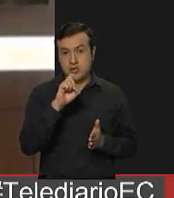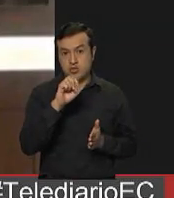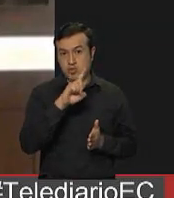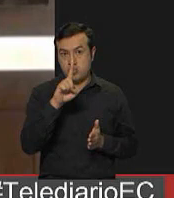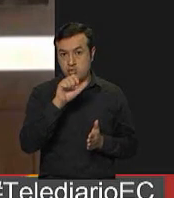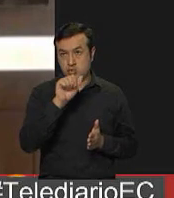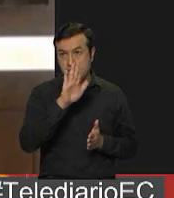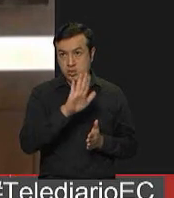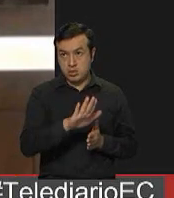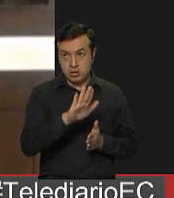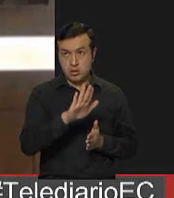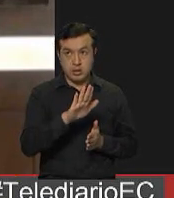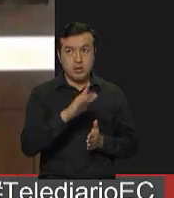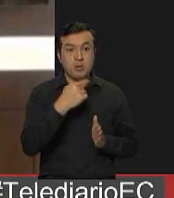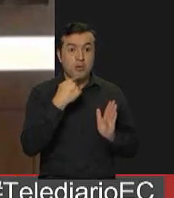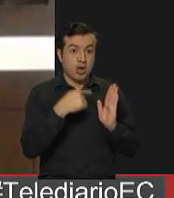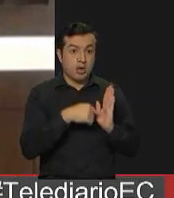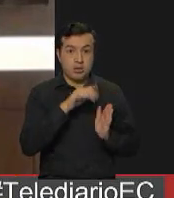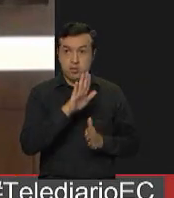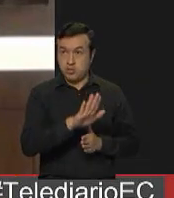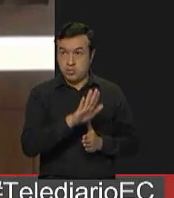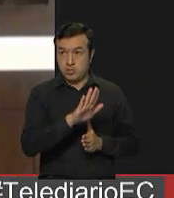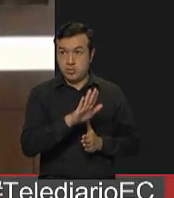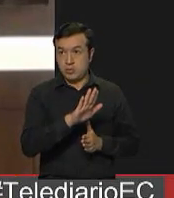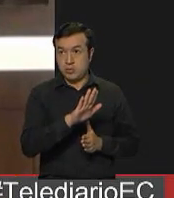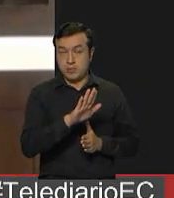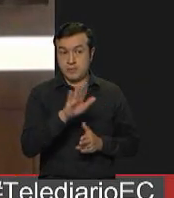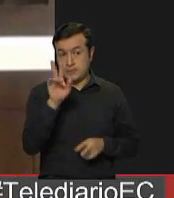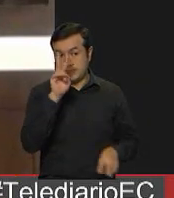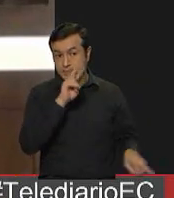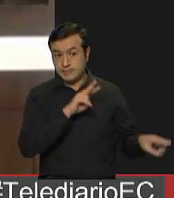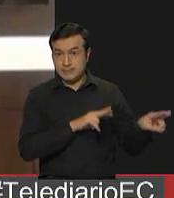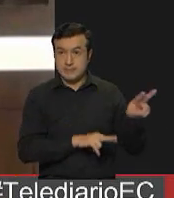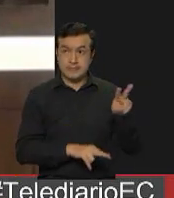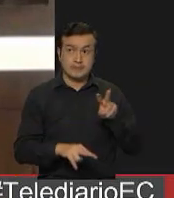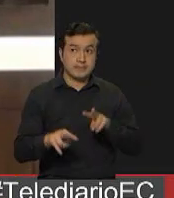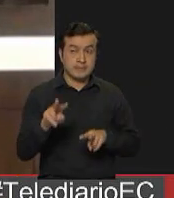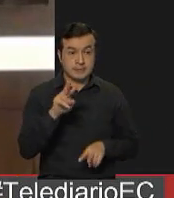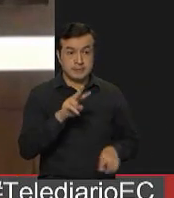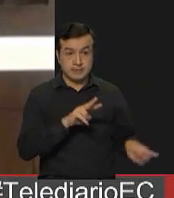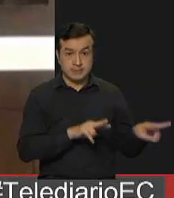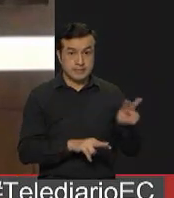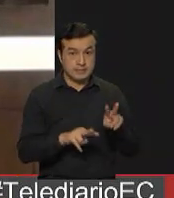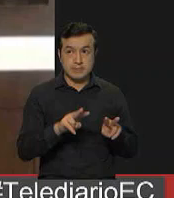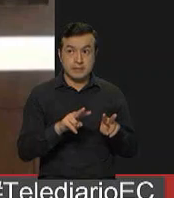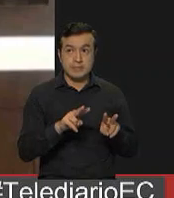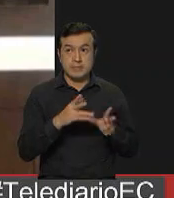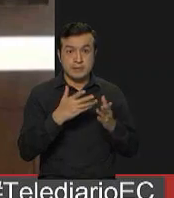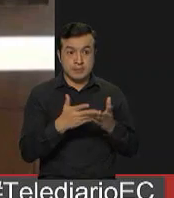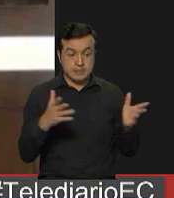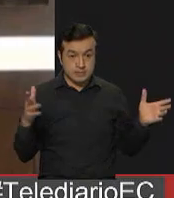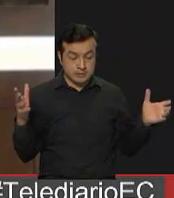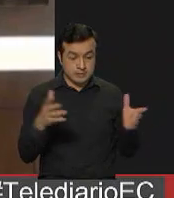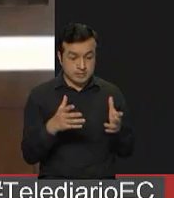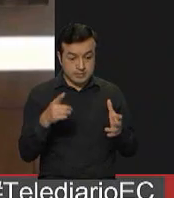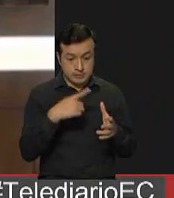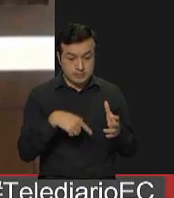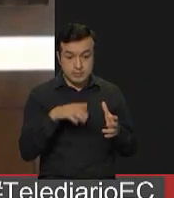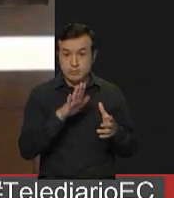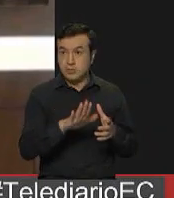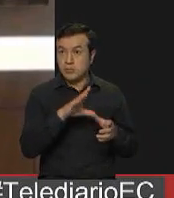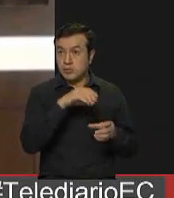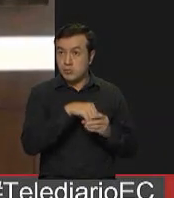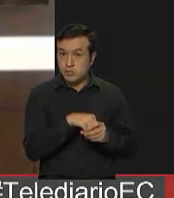Se determina en el caso de, lo determina la corte, el fuero de corte, que en su